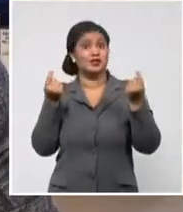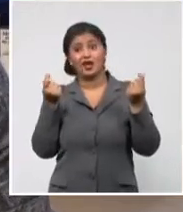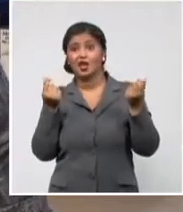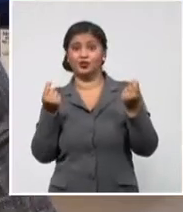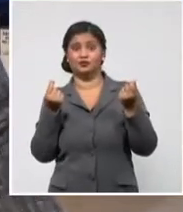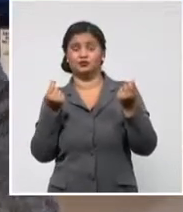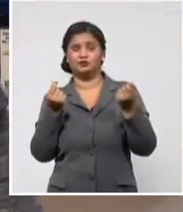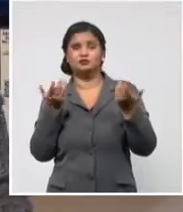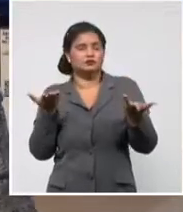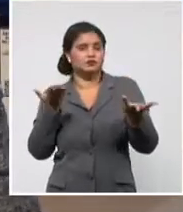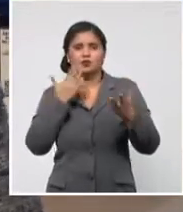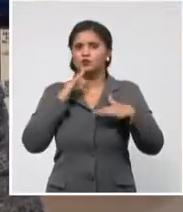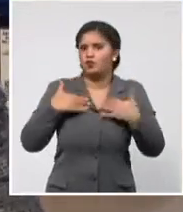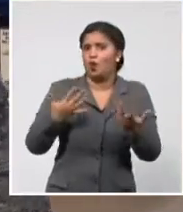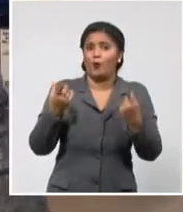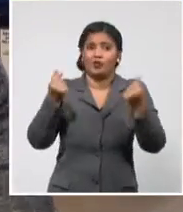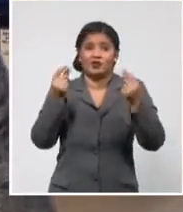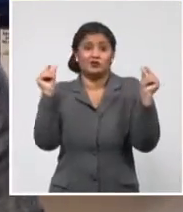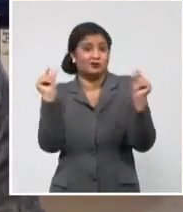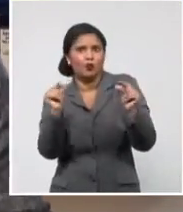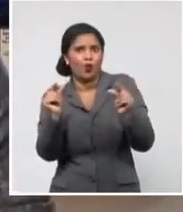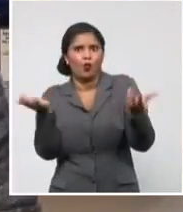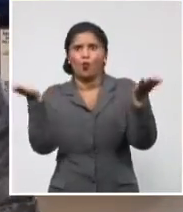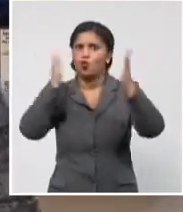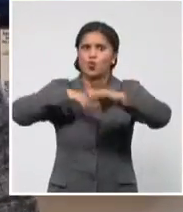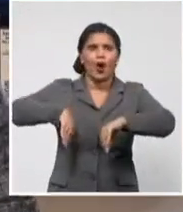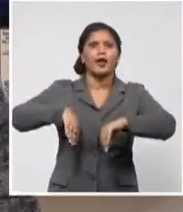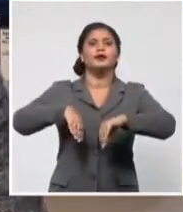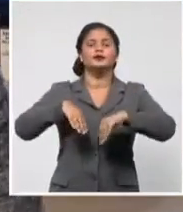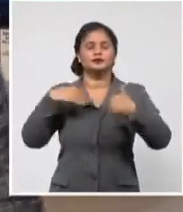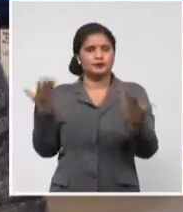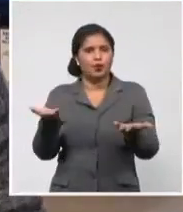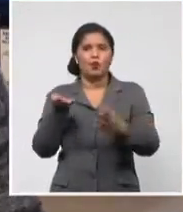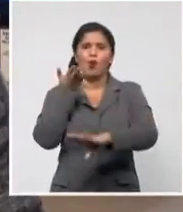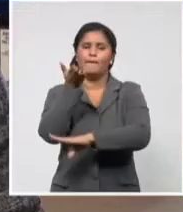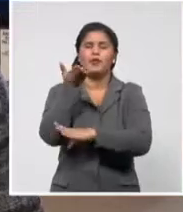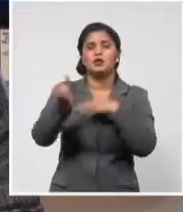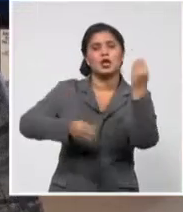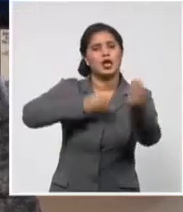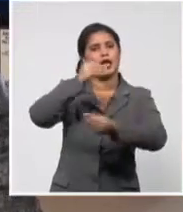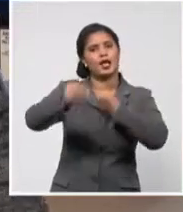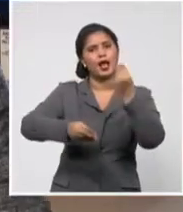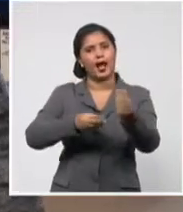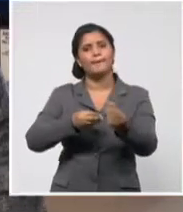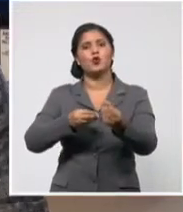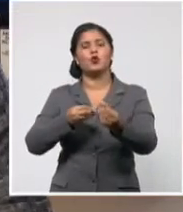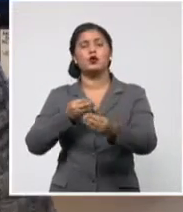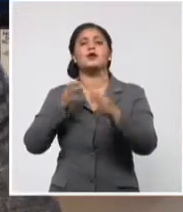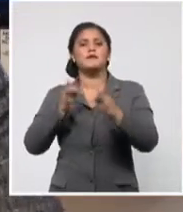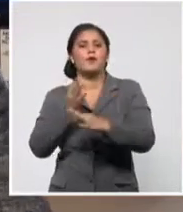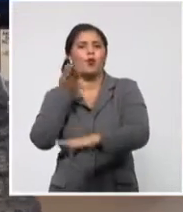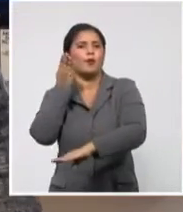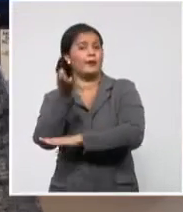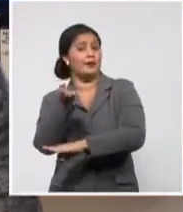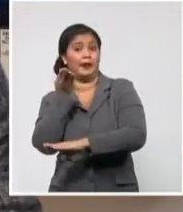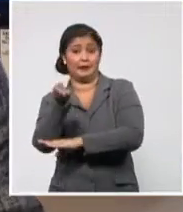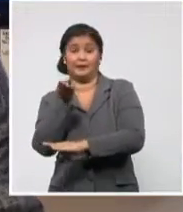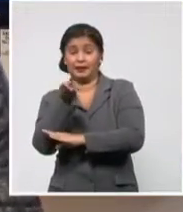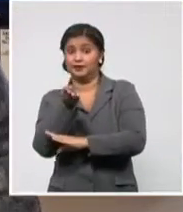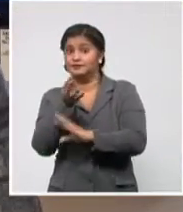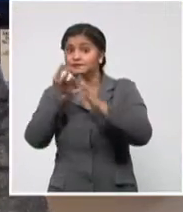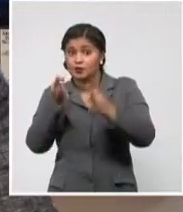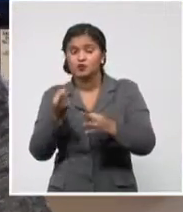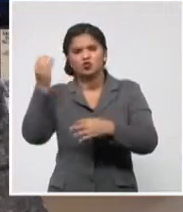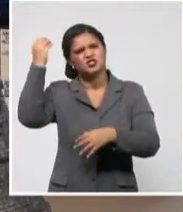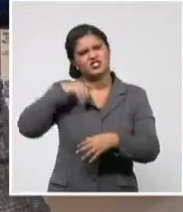emergerán seguramente de los sectores sociales que van a exigir esos cambios, y presiones también por parte de la derecha, de una derecha que ya sabe